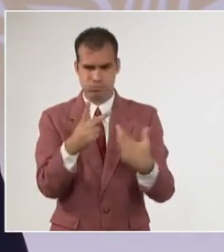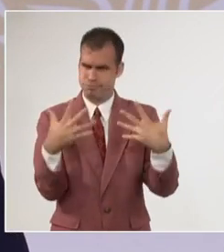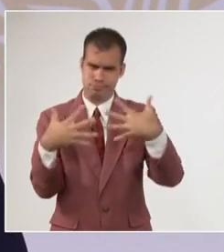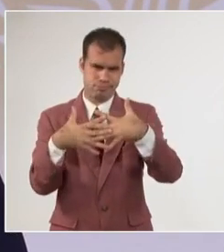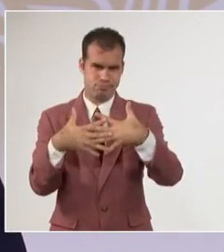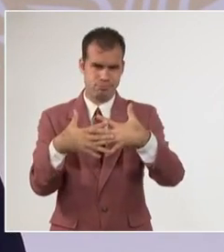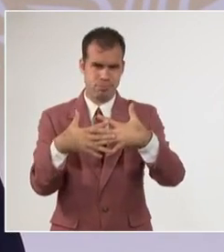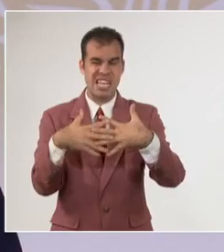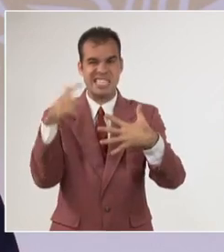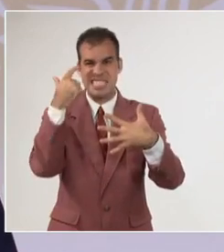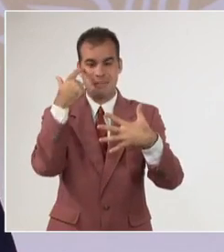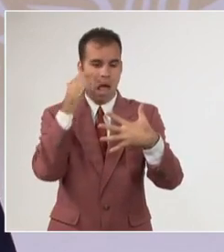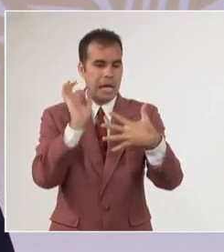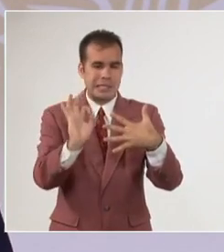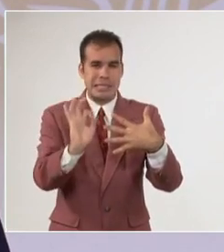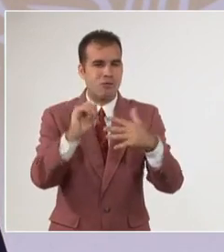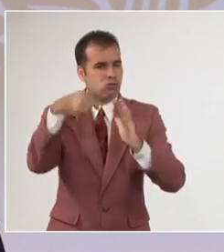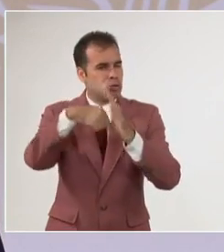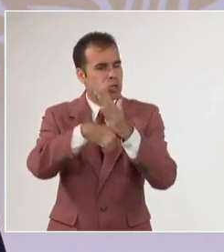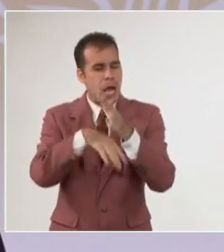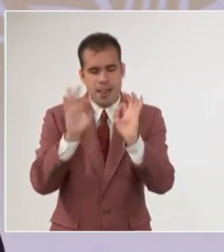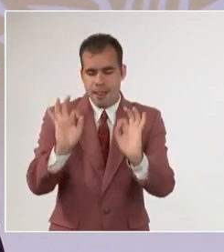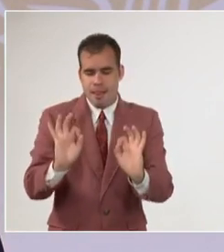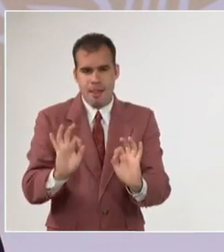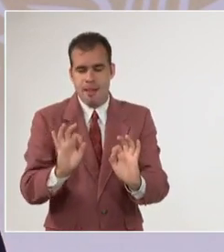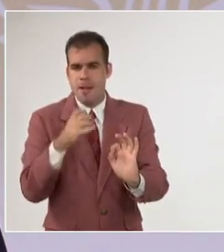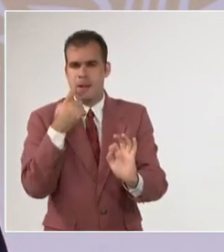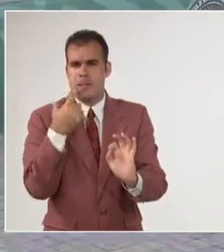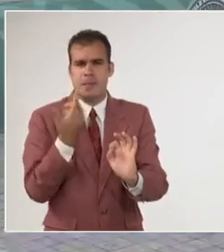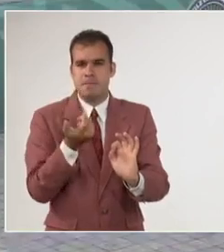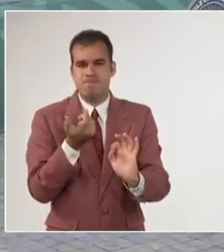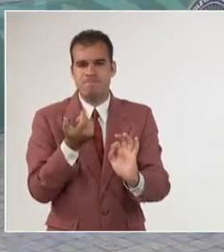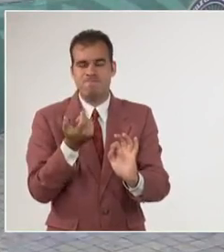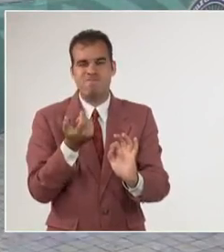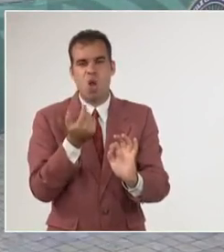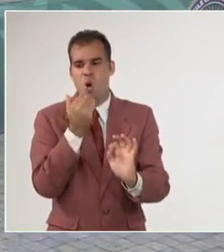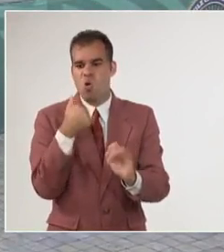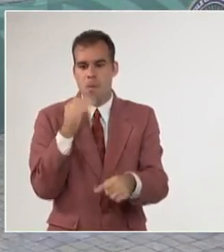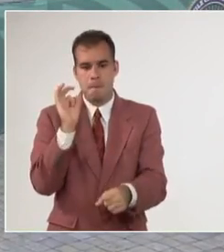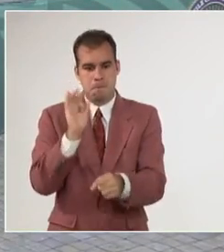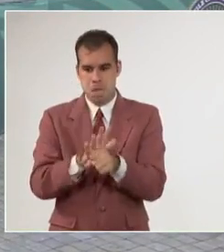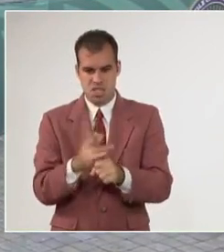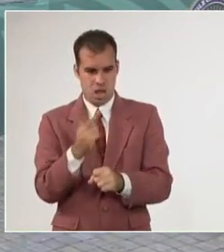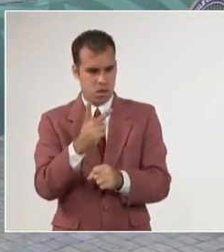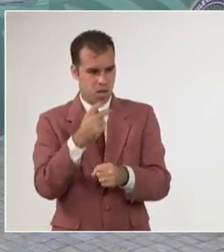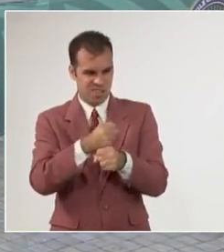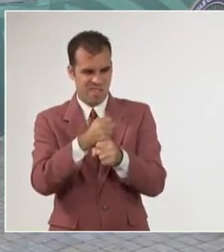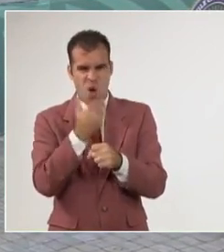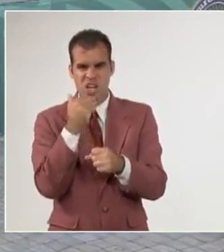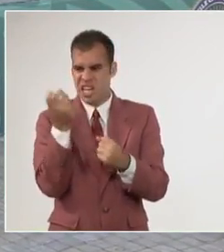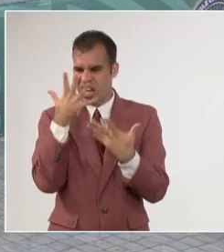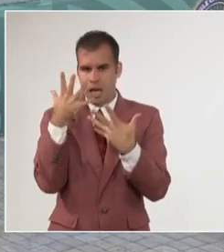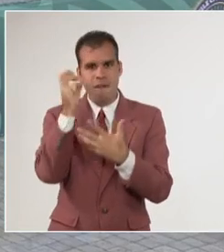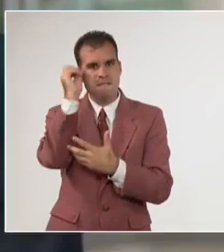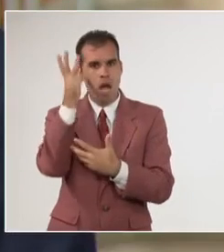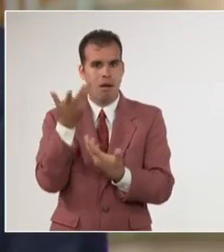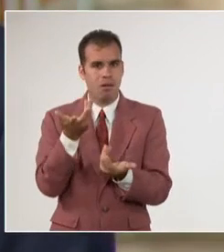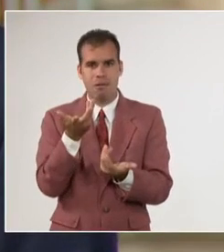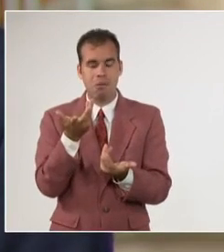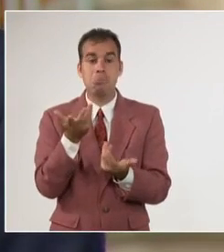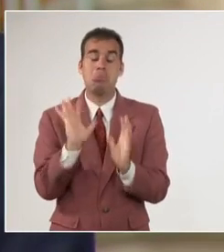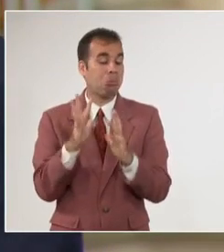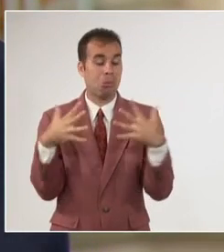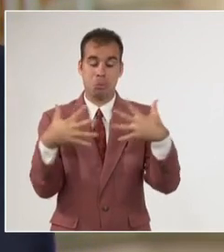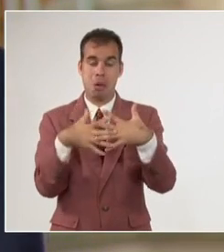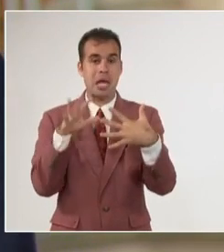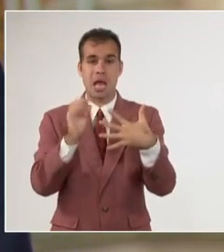conexión se da tan natural y profunda que por momentos se pierde el origen exacto de obras y hechos, y hay que concluir que proviene